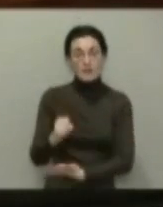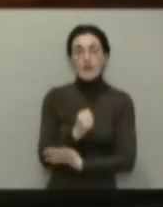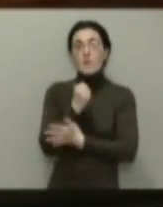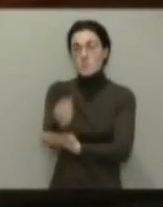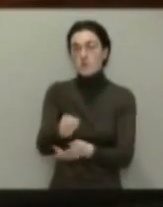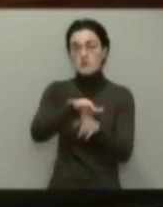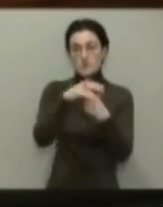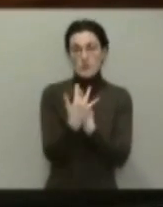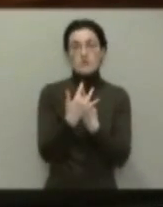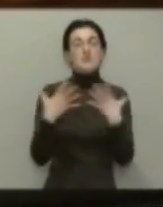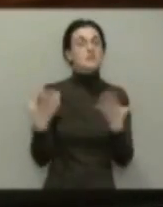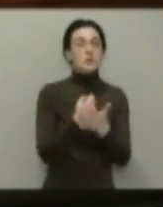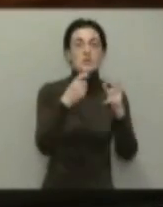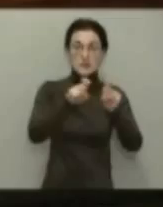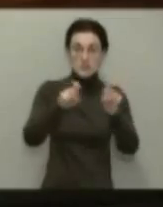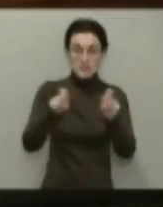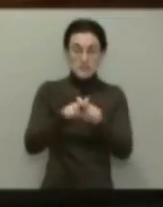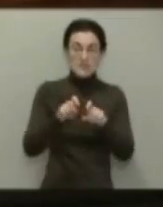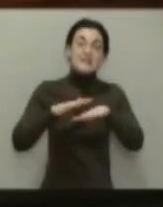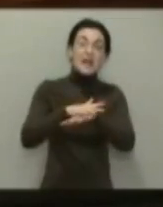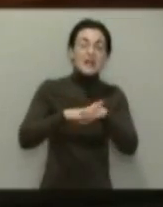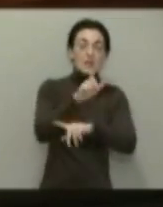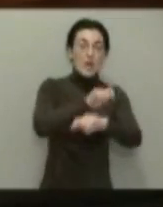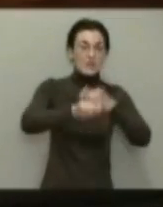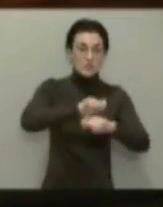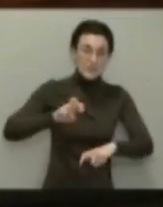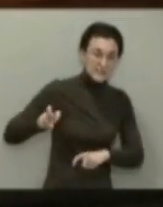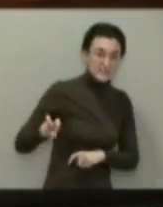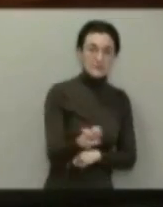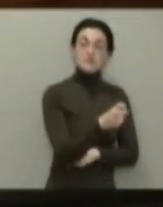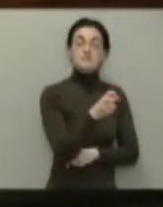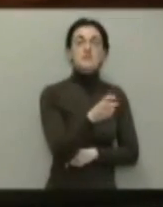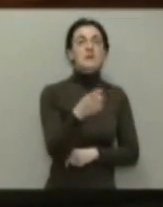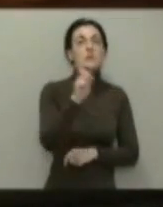la situación de todas estas entidades, de este tejido asociativo, y